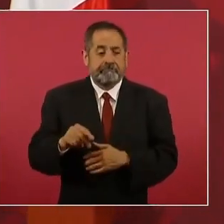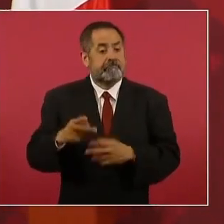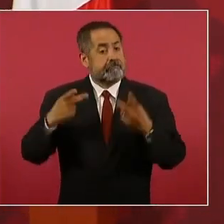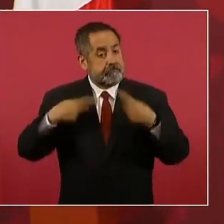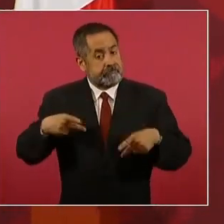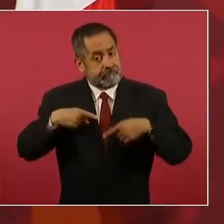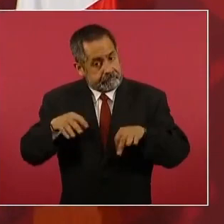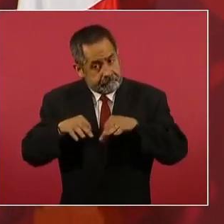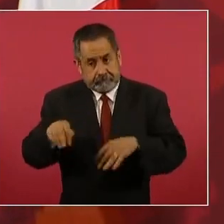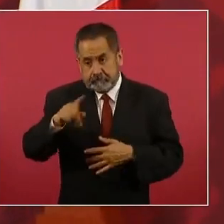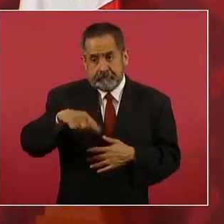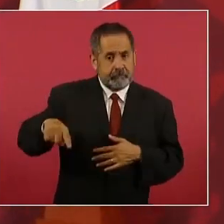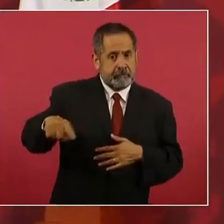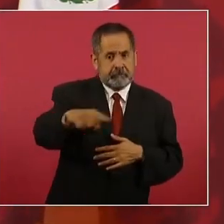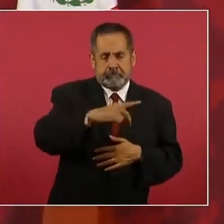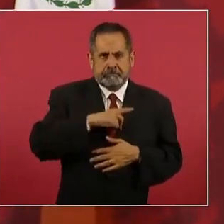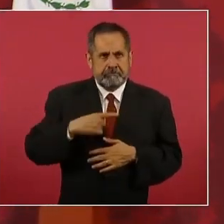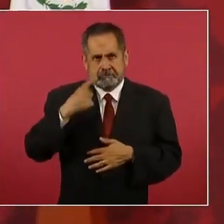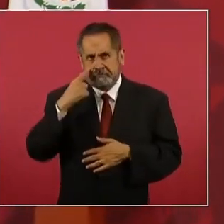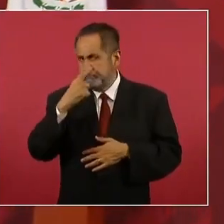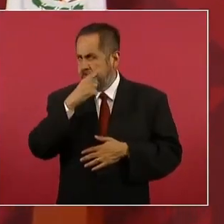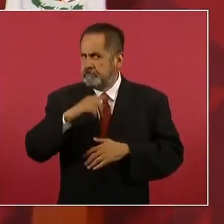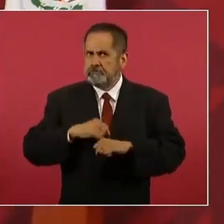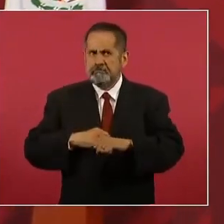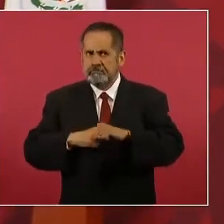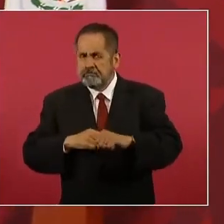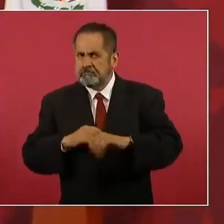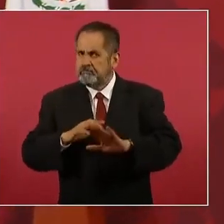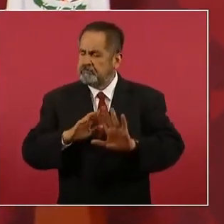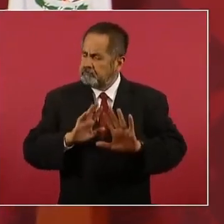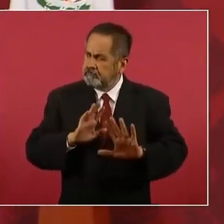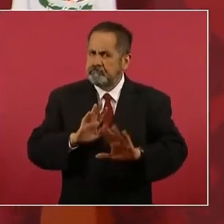Tiene la gente que